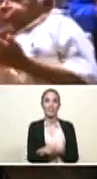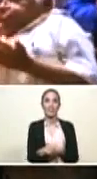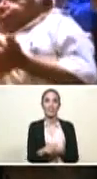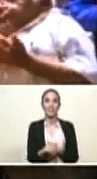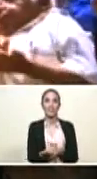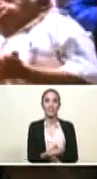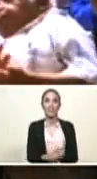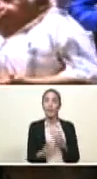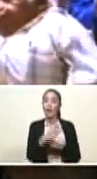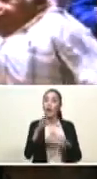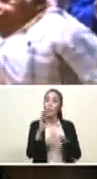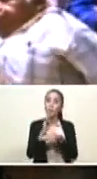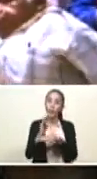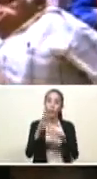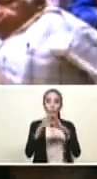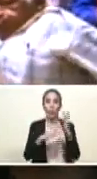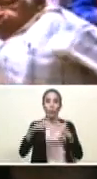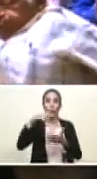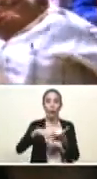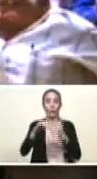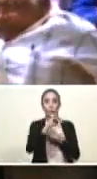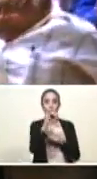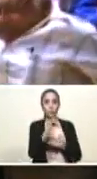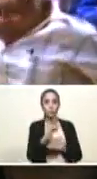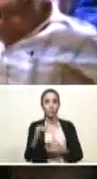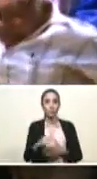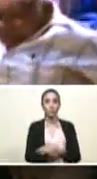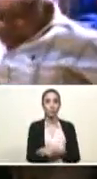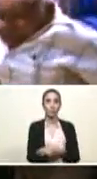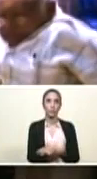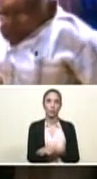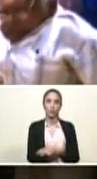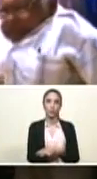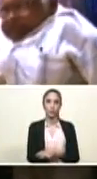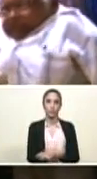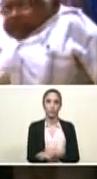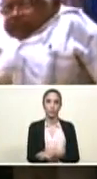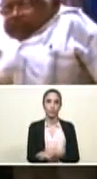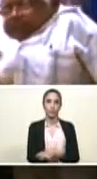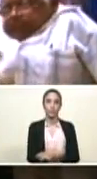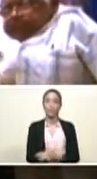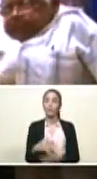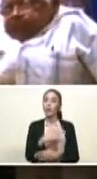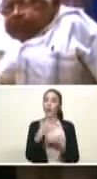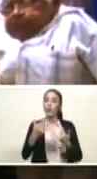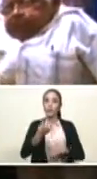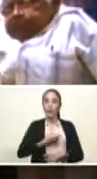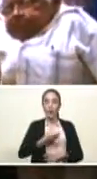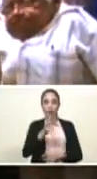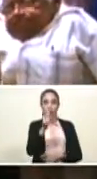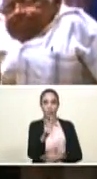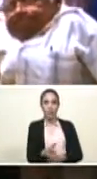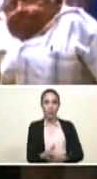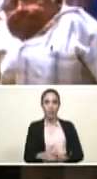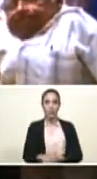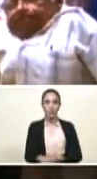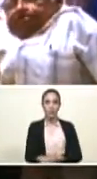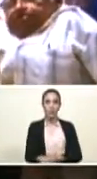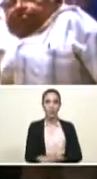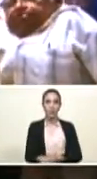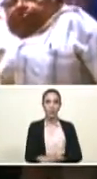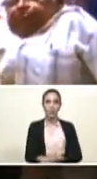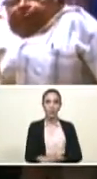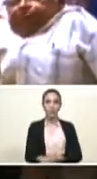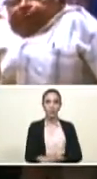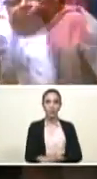protegidos en el municipio de Cabimas. Quiero darle la palabra al camarada alcalde de la ciudad de Cabimas, que ha venido haciendo un trabajo